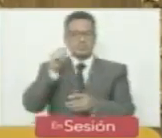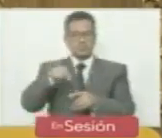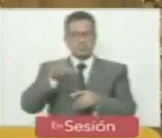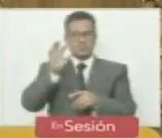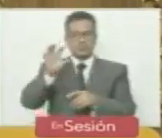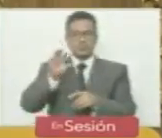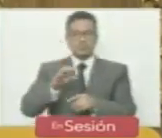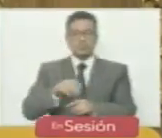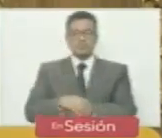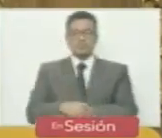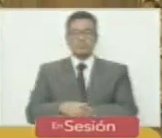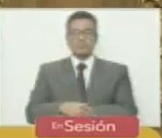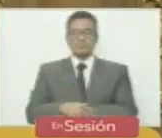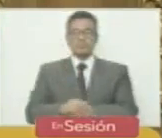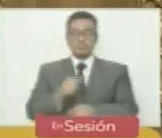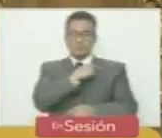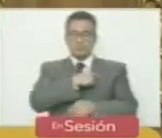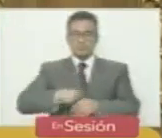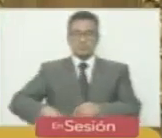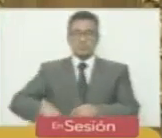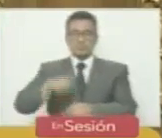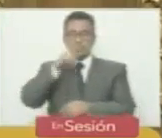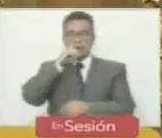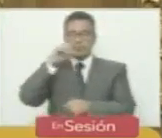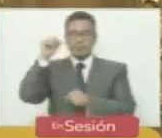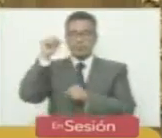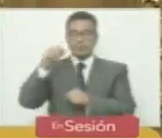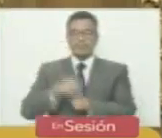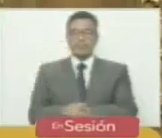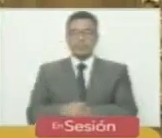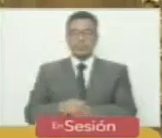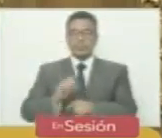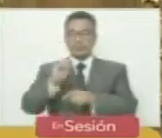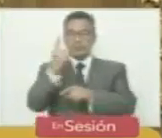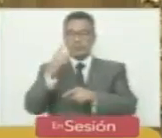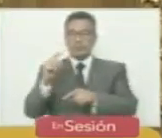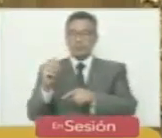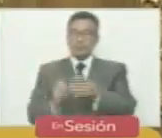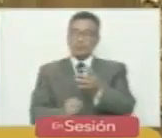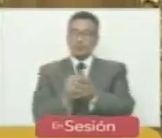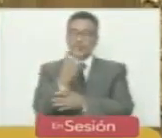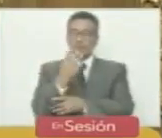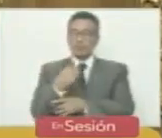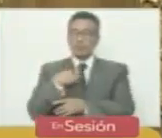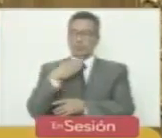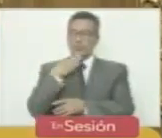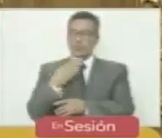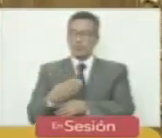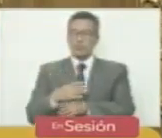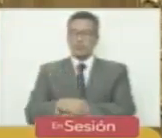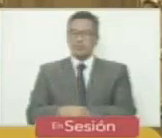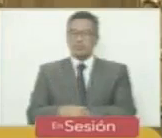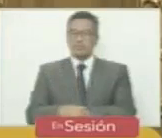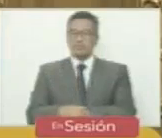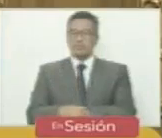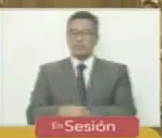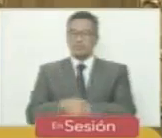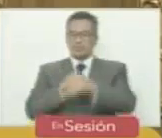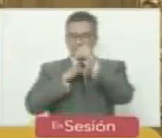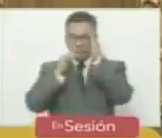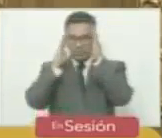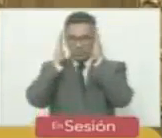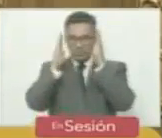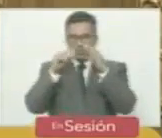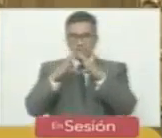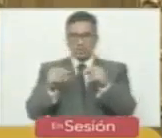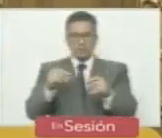patria. El presidente Nicolás Maduro, el 1 de mayo, nos solicitó atender